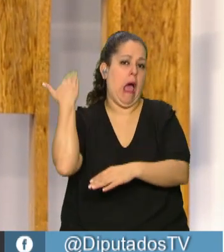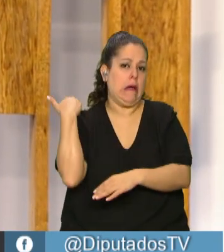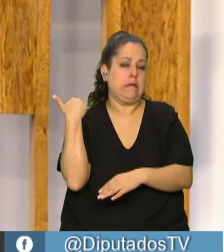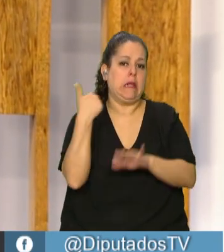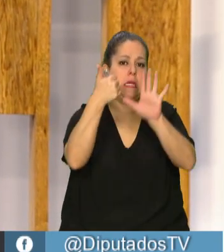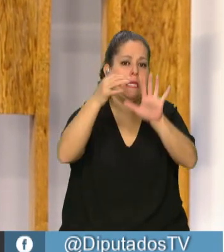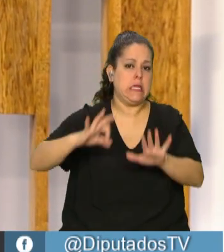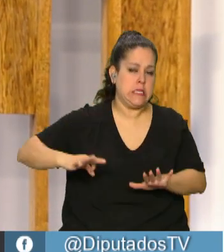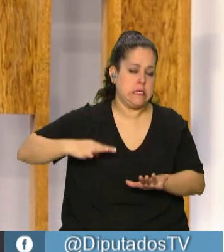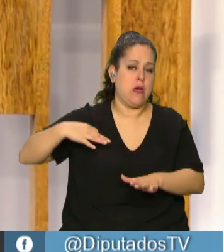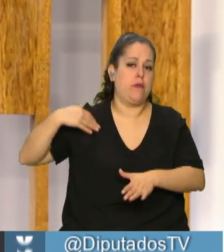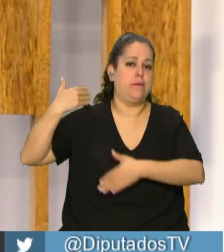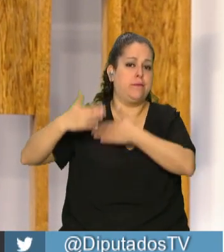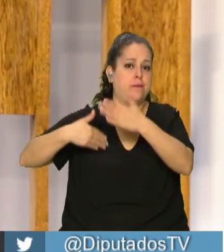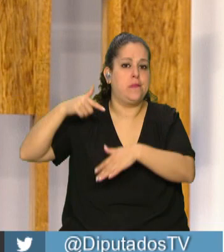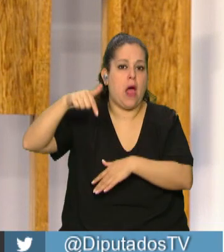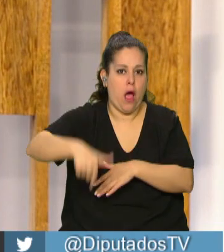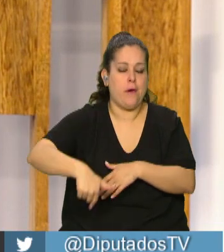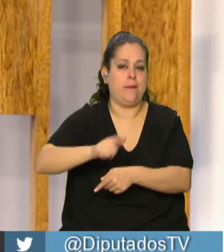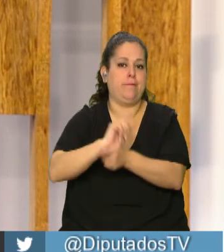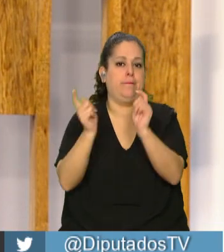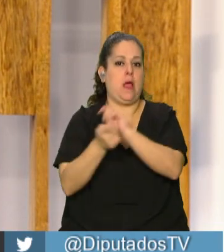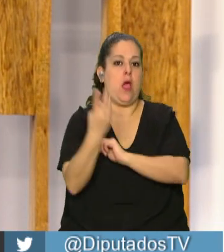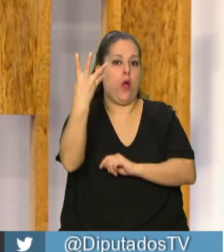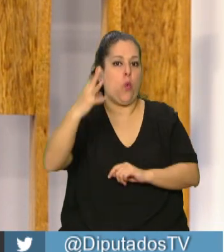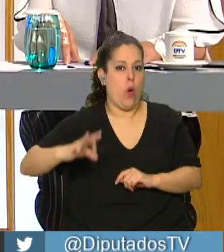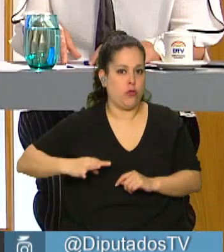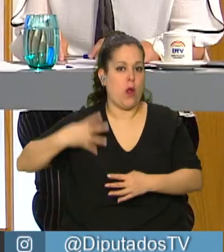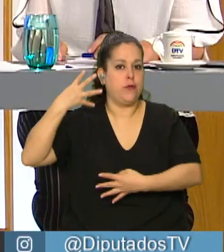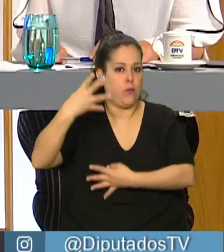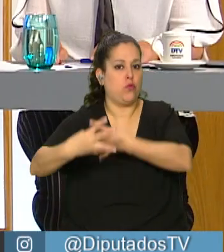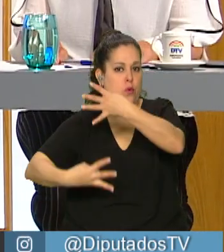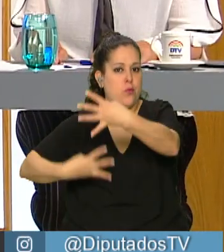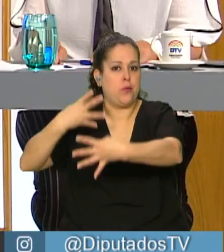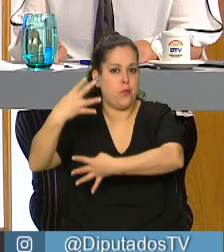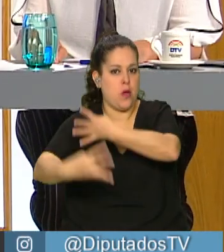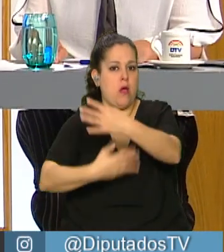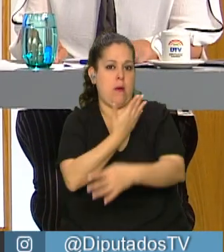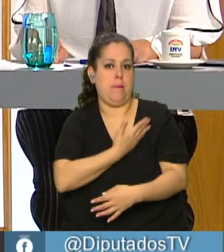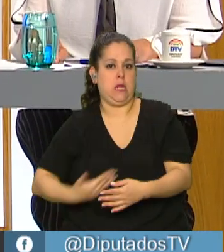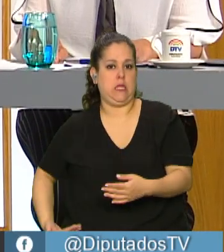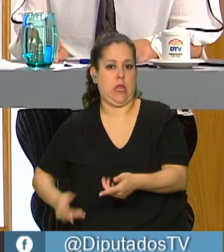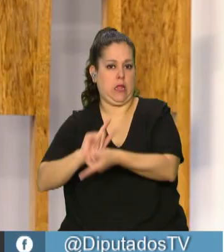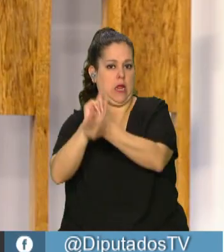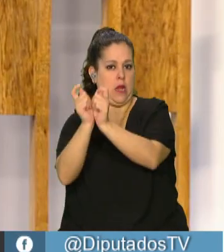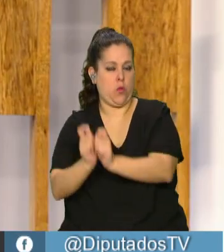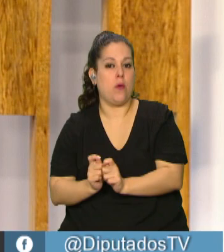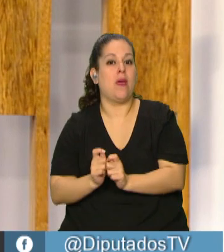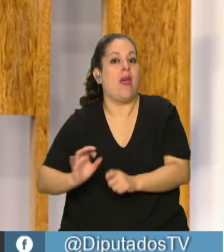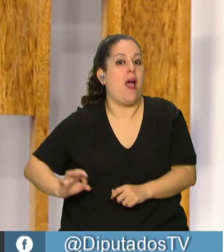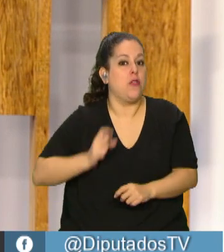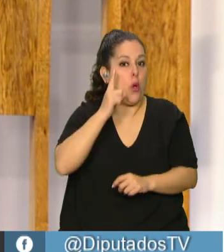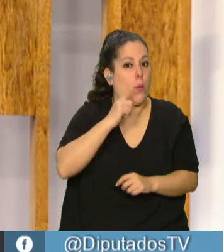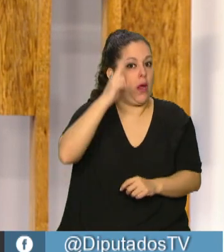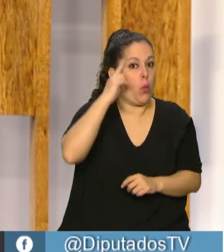6 años, y en la actualidad son cada 4 años. Desde el 94, ¿no? Desde el 94 es cada 4 años,